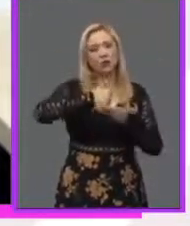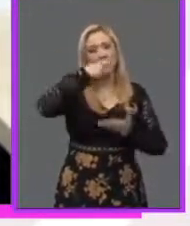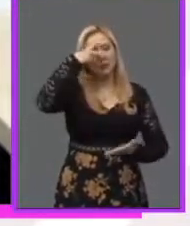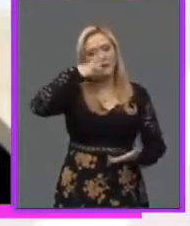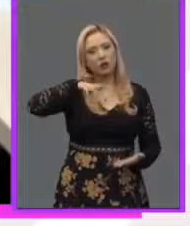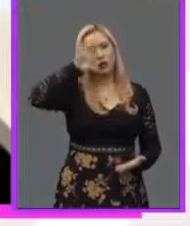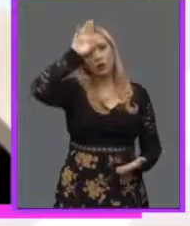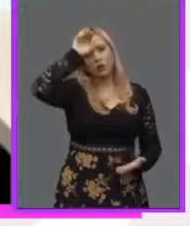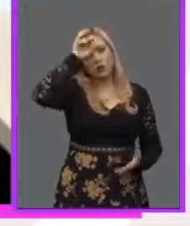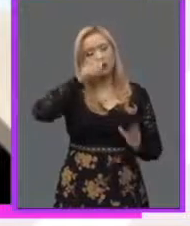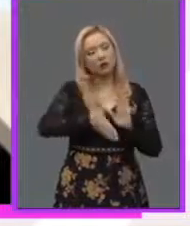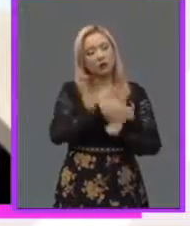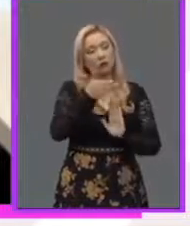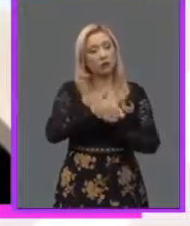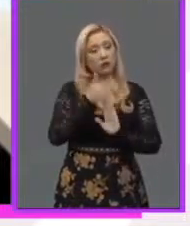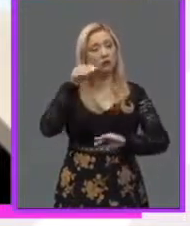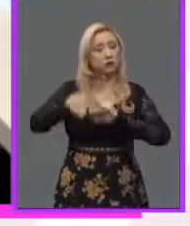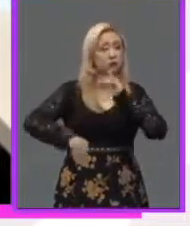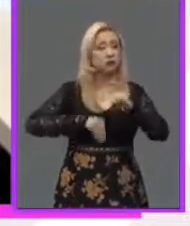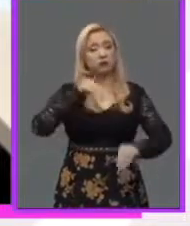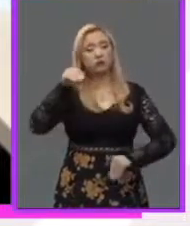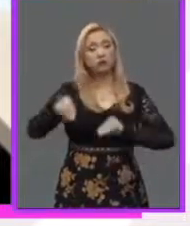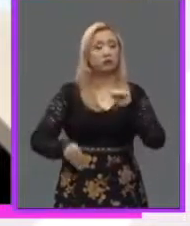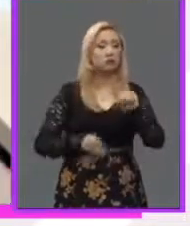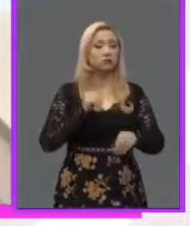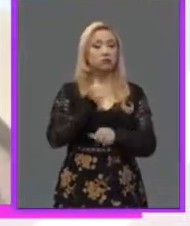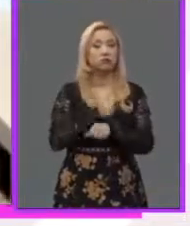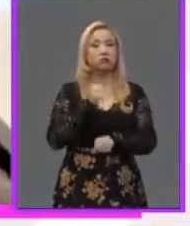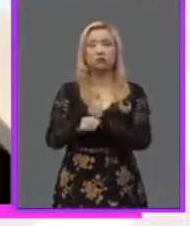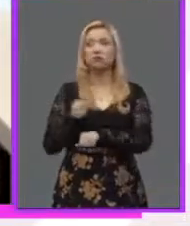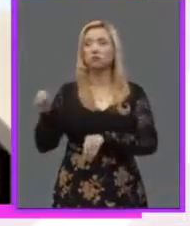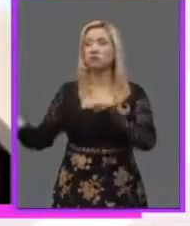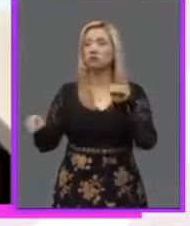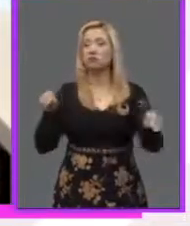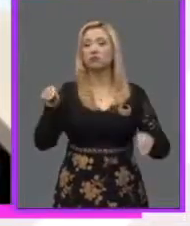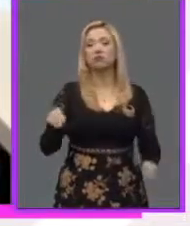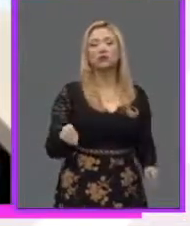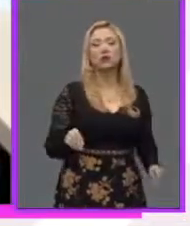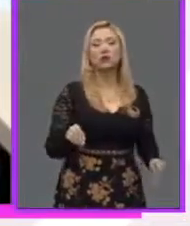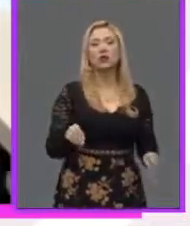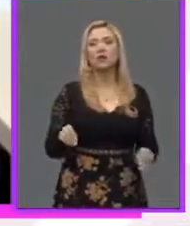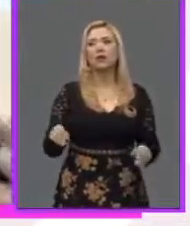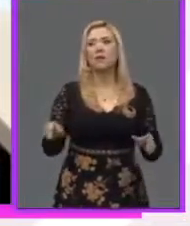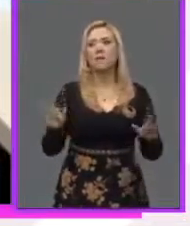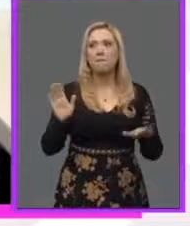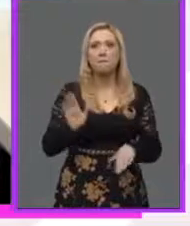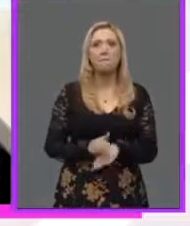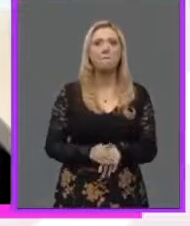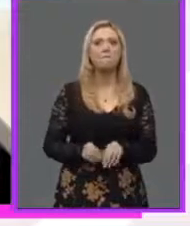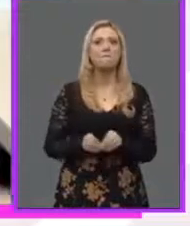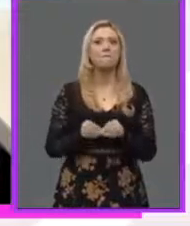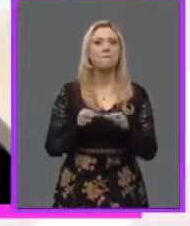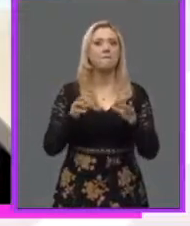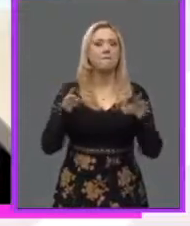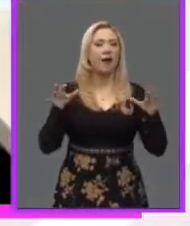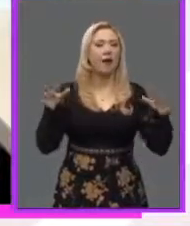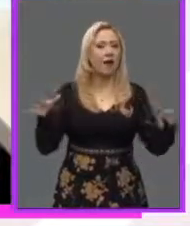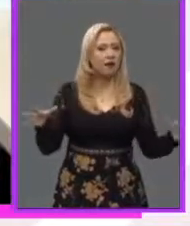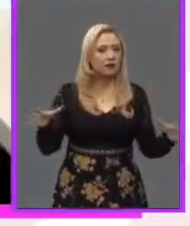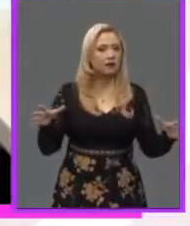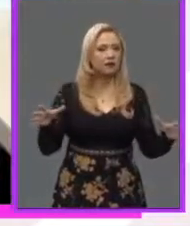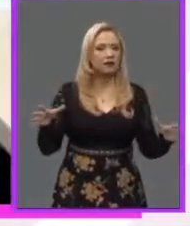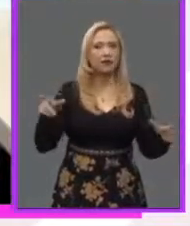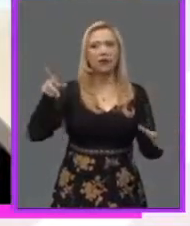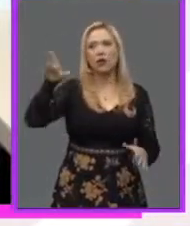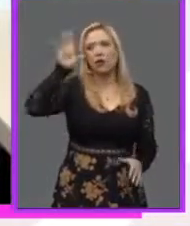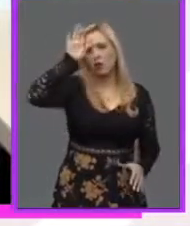de México, Monterrey, digamos que empieza a convertirse, no es que no había industria antes, pero ya empieza a tomar la forma del imaginario